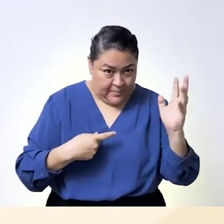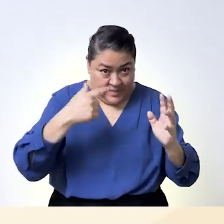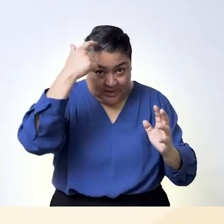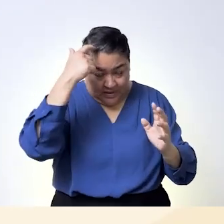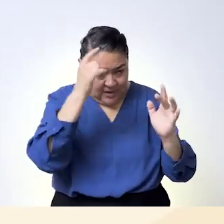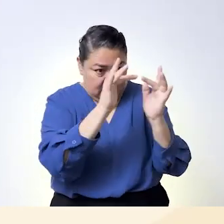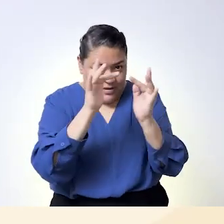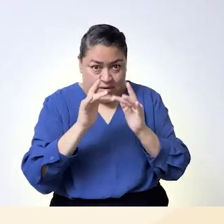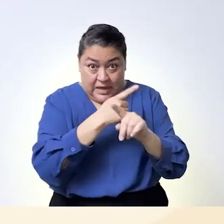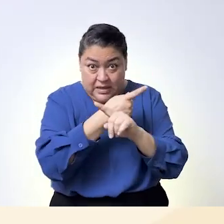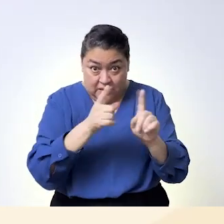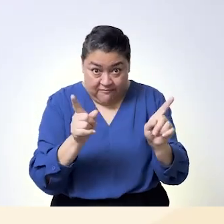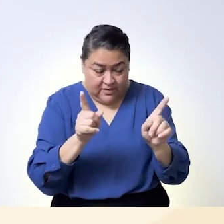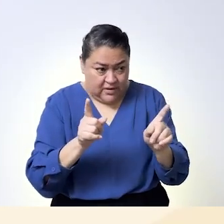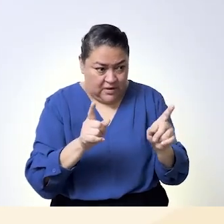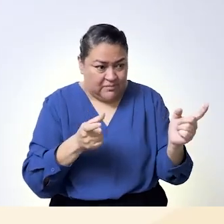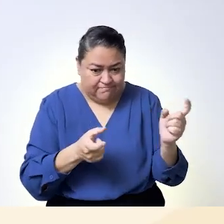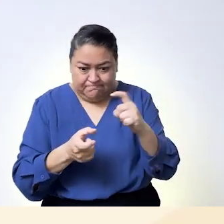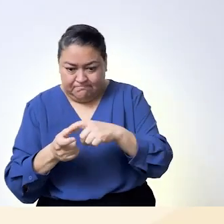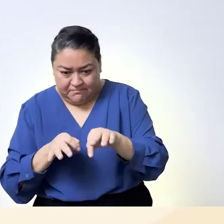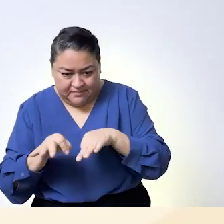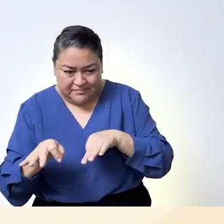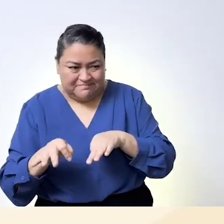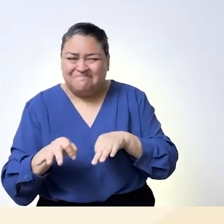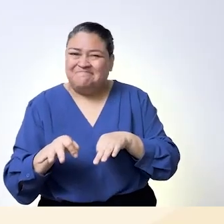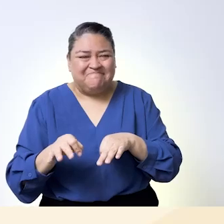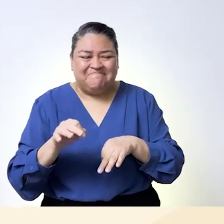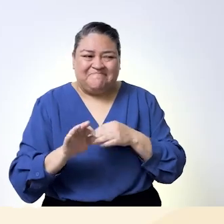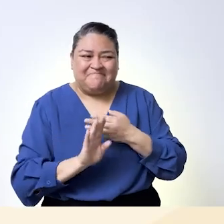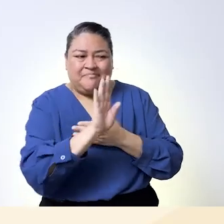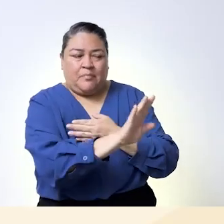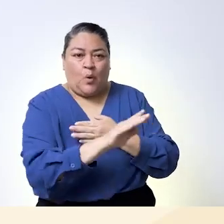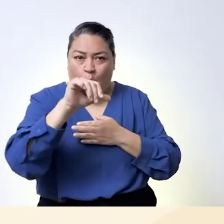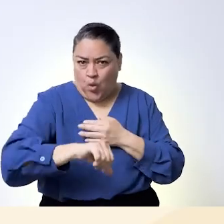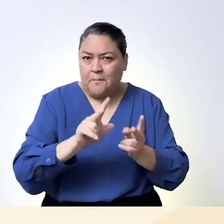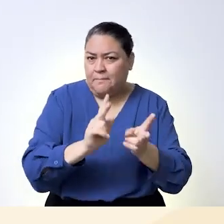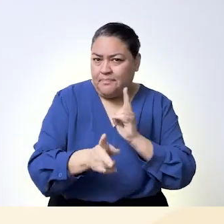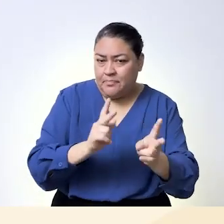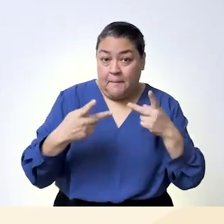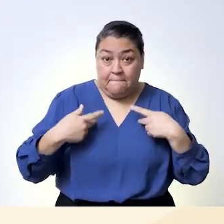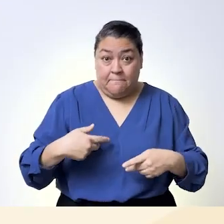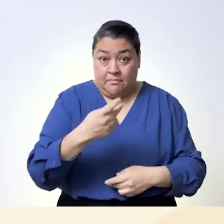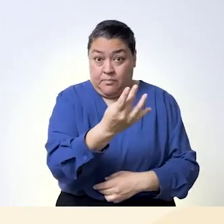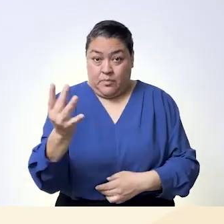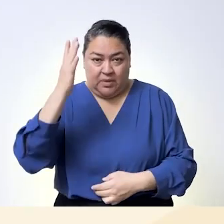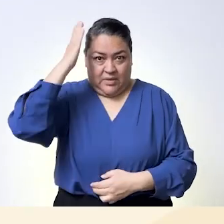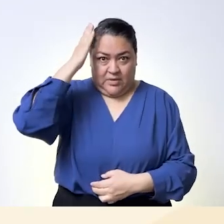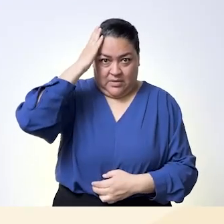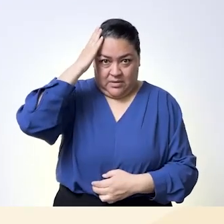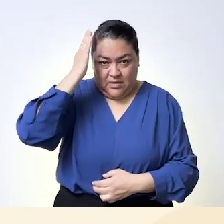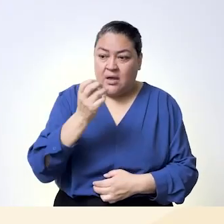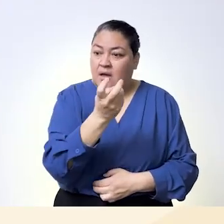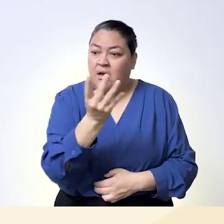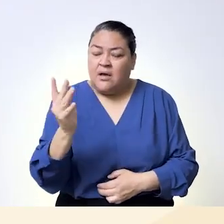neurodivergentes. Pero esta tarde vamos a hablar con una serie de personas, activistas todas ellas, que nos van a dar a conocer cuál es